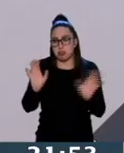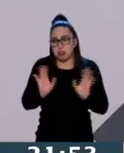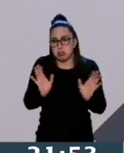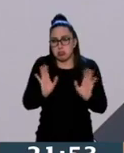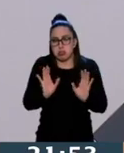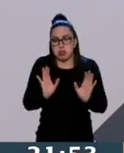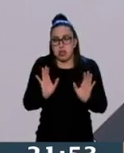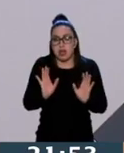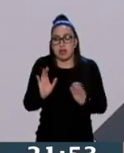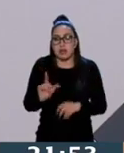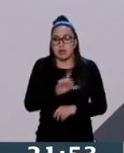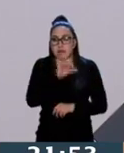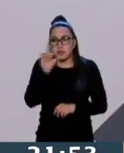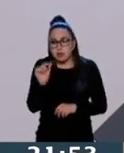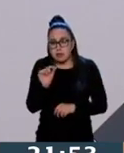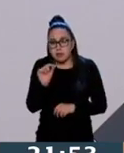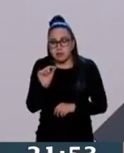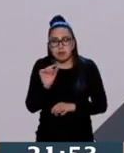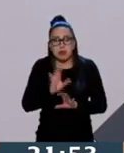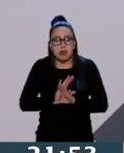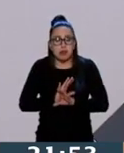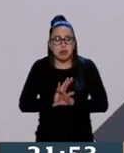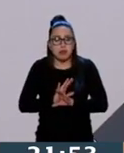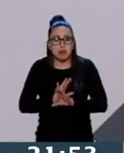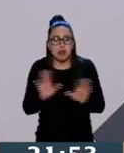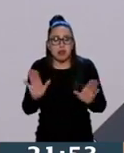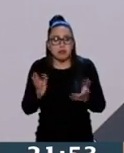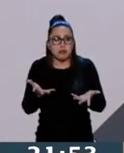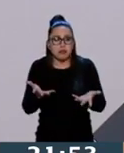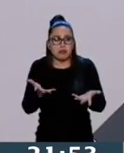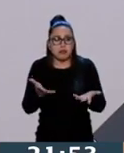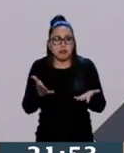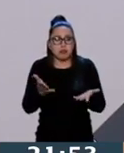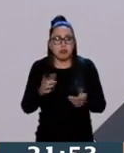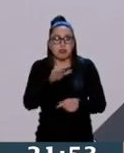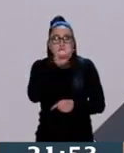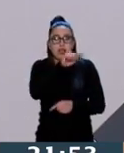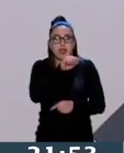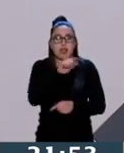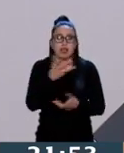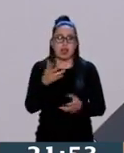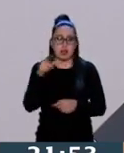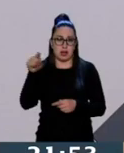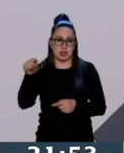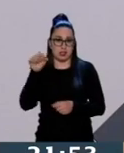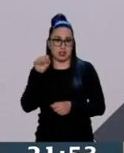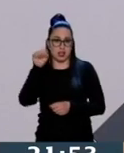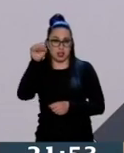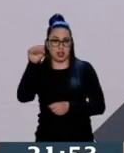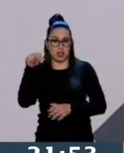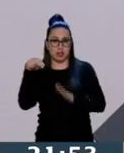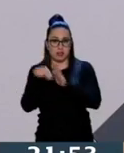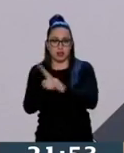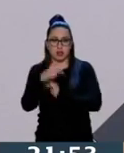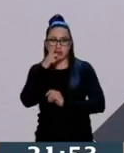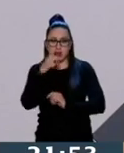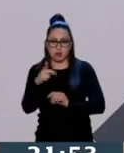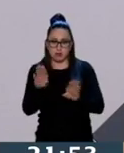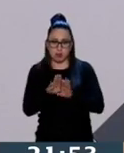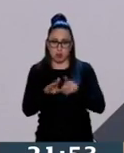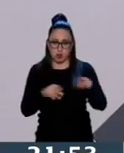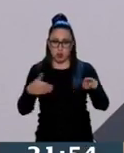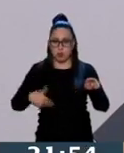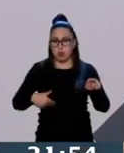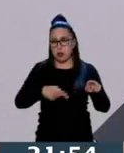y entonces de manera automática, por ejemplo, exculpaba al trabajador al que le habían asignado